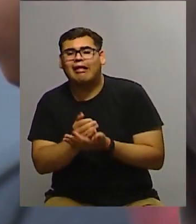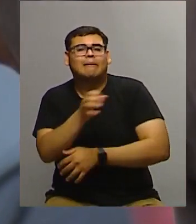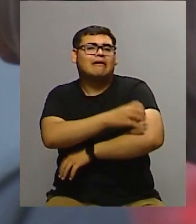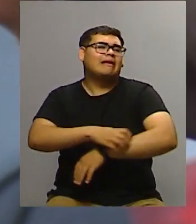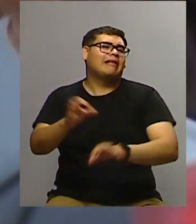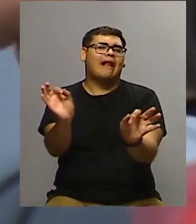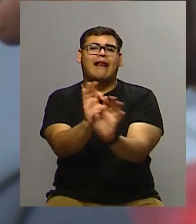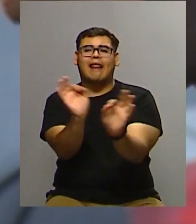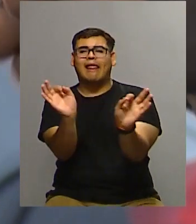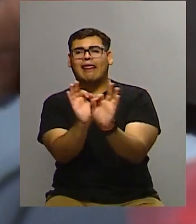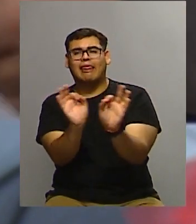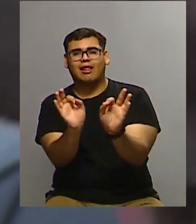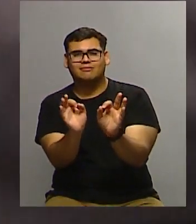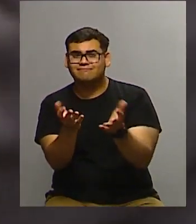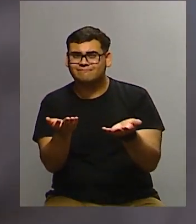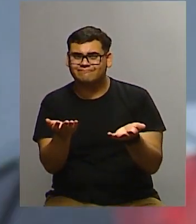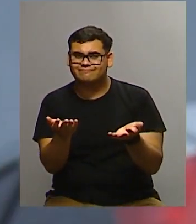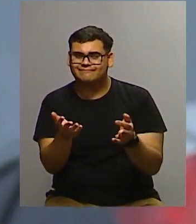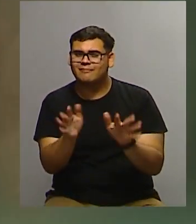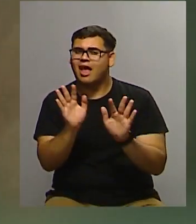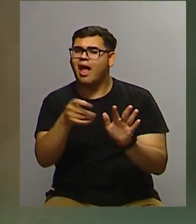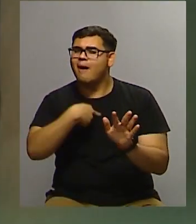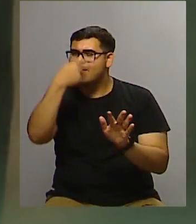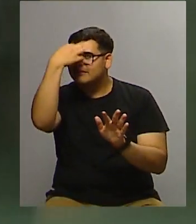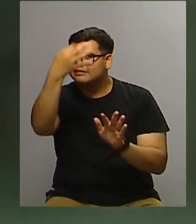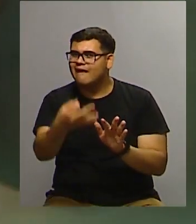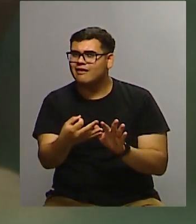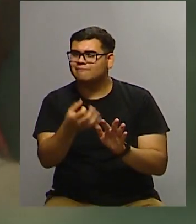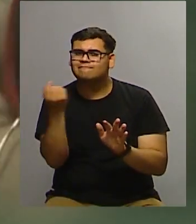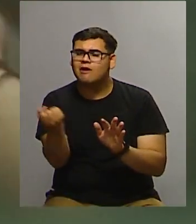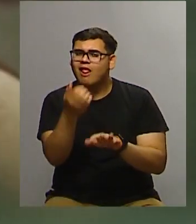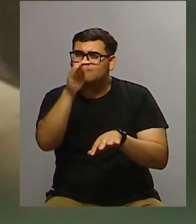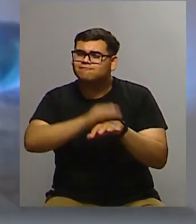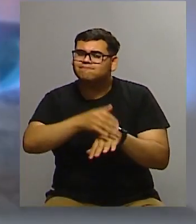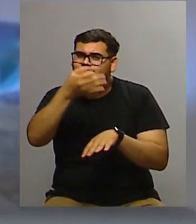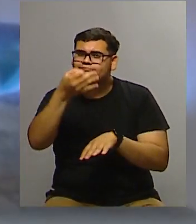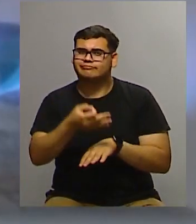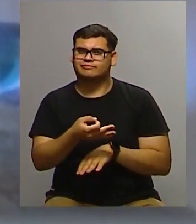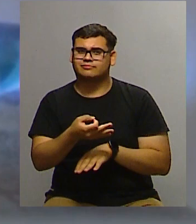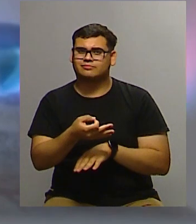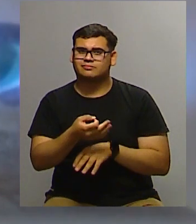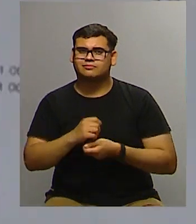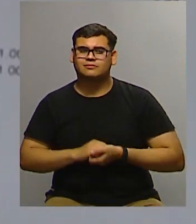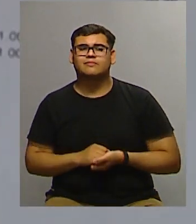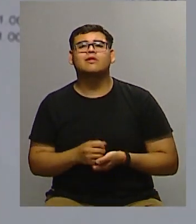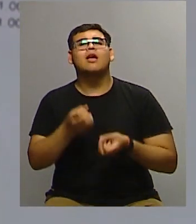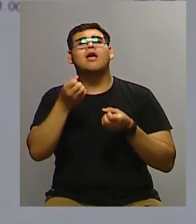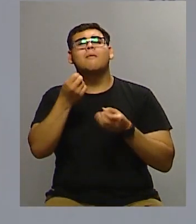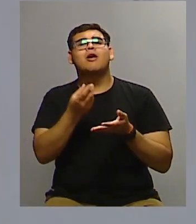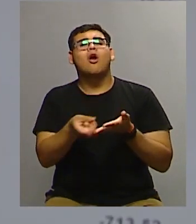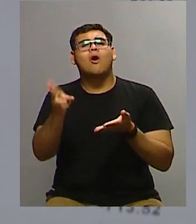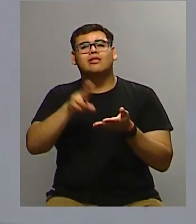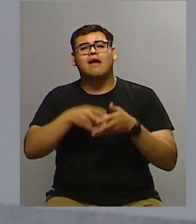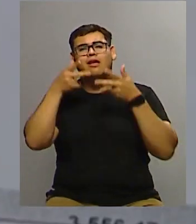cero. Tenemos que ser coherentes y responsables con lo que decimos, porque vuelvo a lo que dije al principio, la